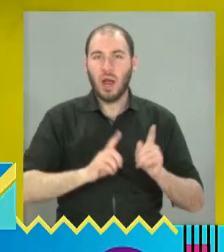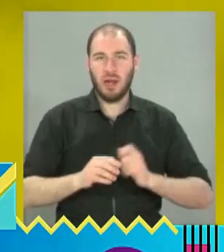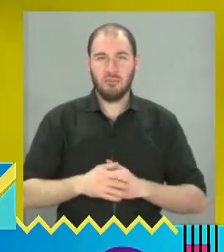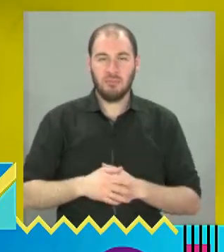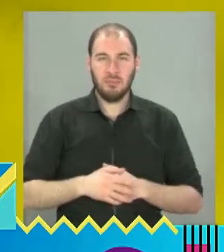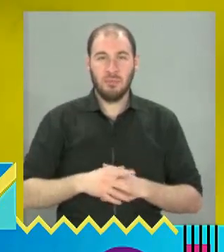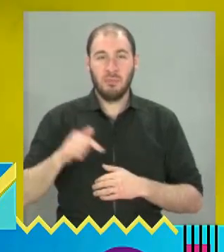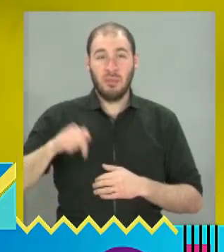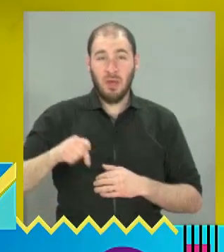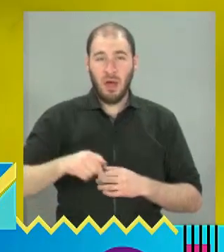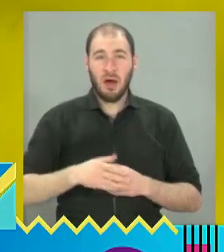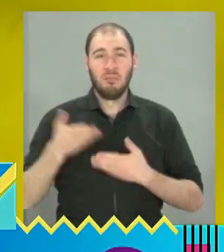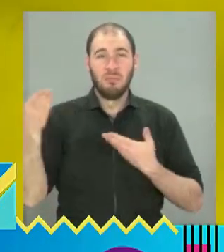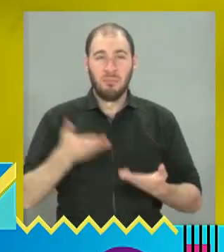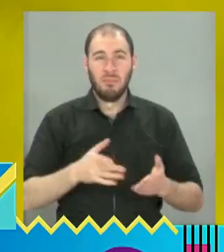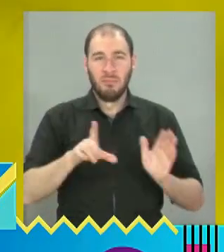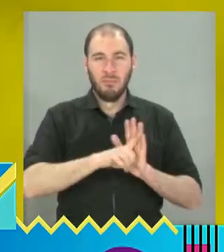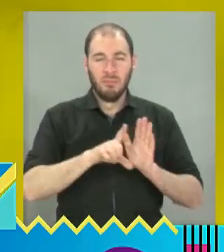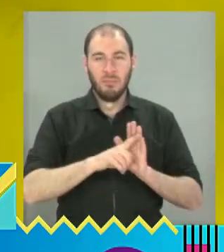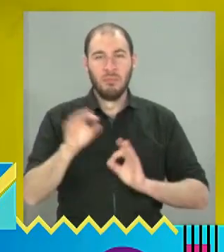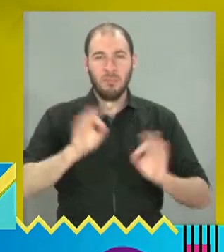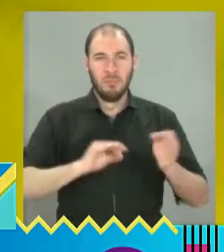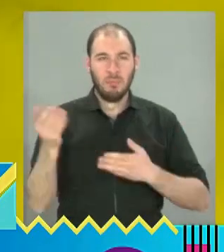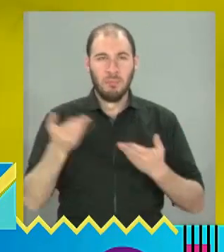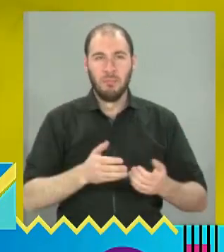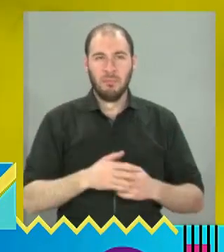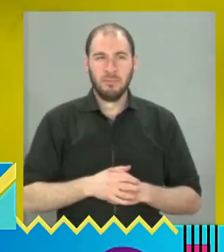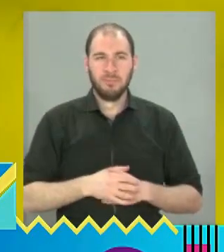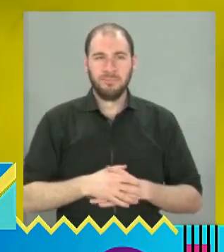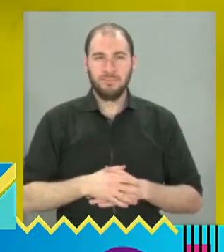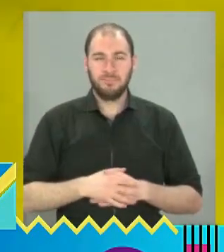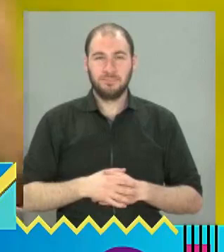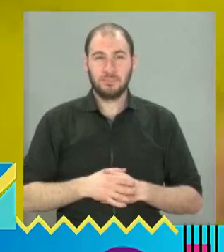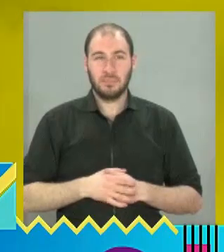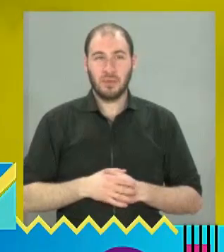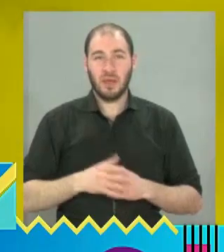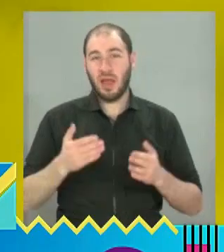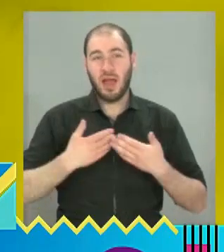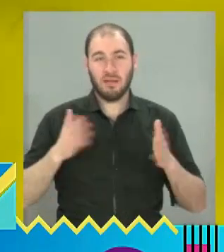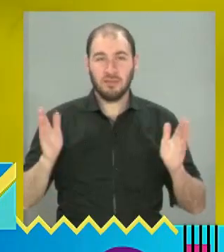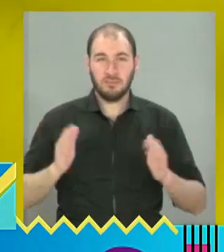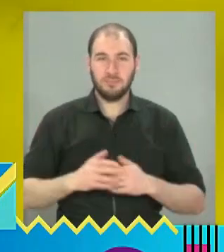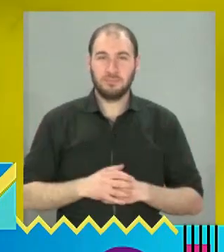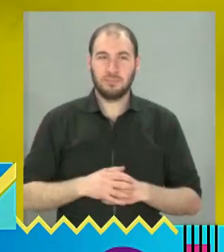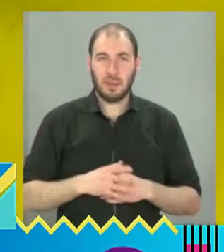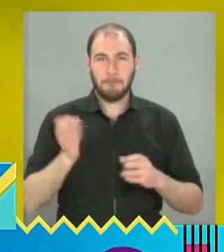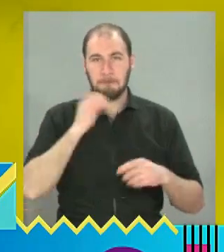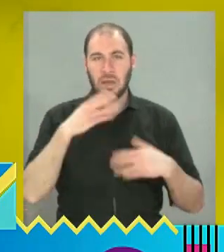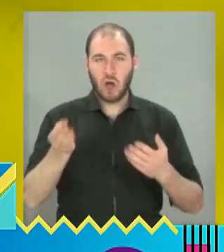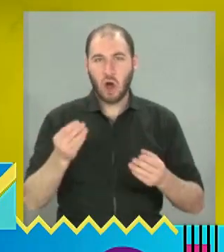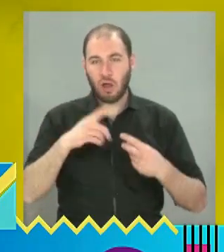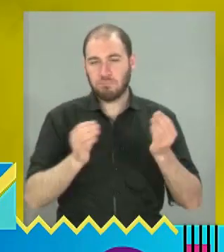de... Hoy, como te digo, se ha presentado una legislación, un proyecto, obviamente, que está abierto a mejoras,